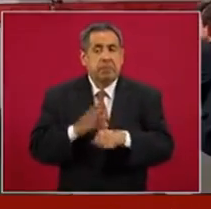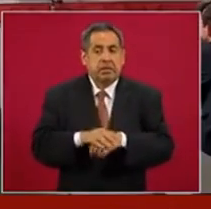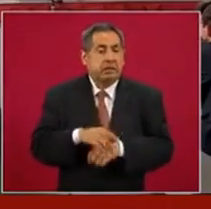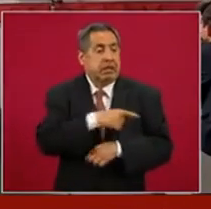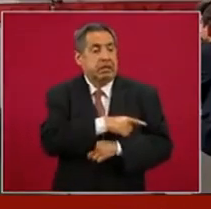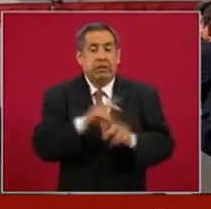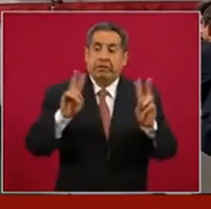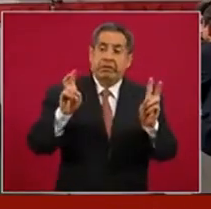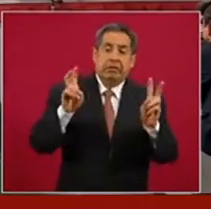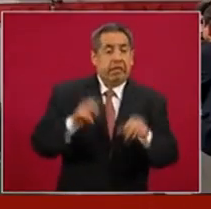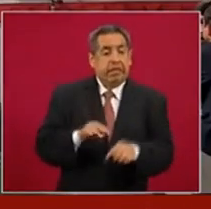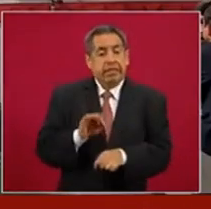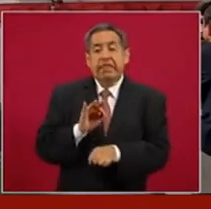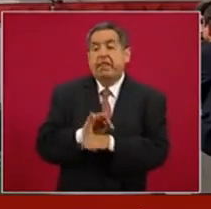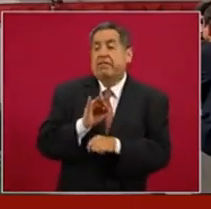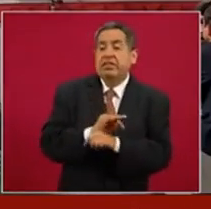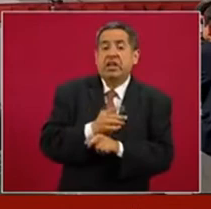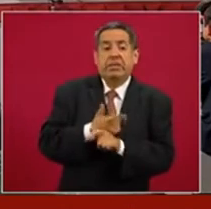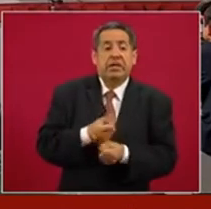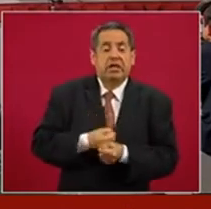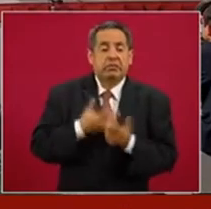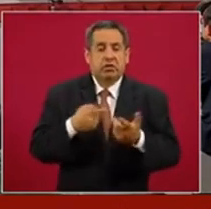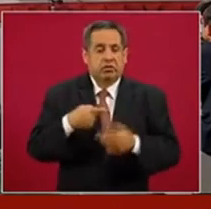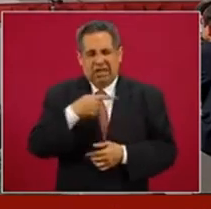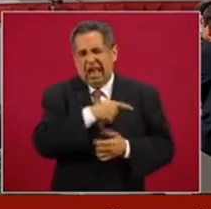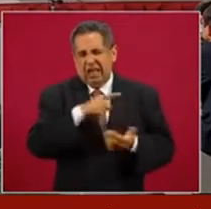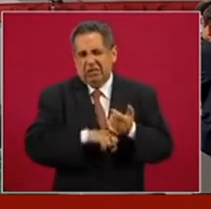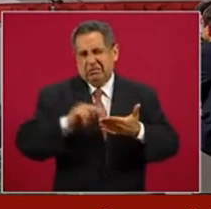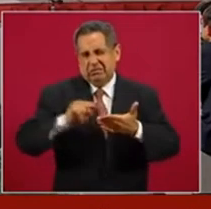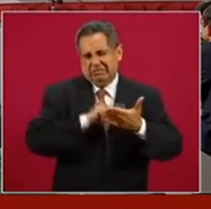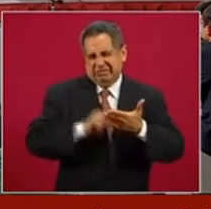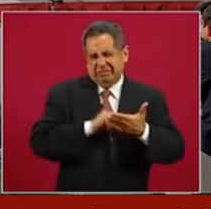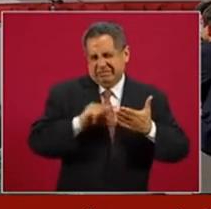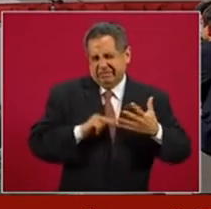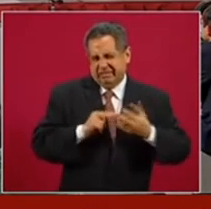de la libertad de expresión alegada por los firmantes del documento de Marras